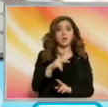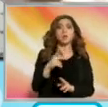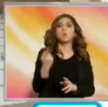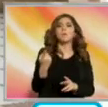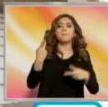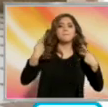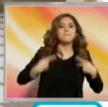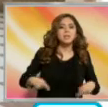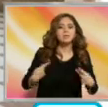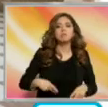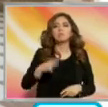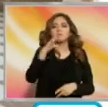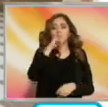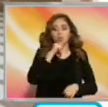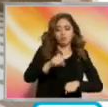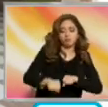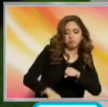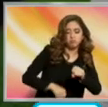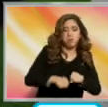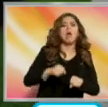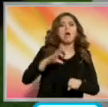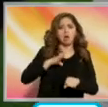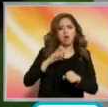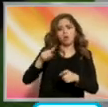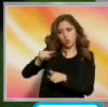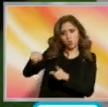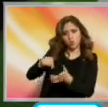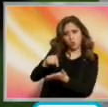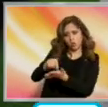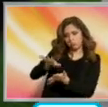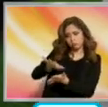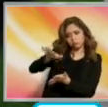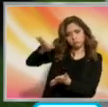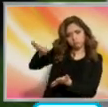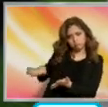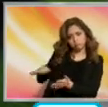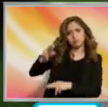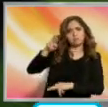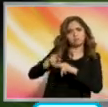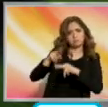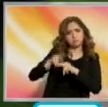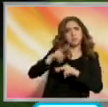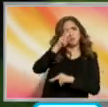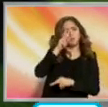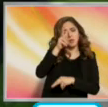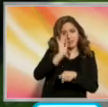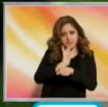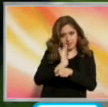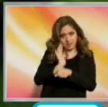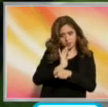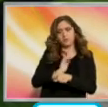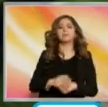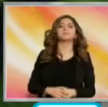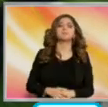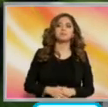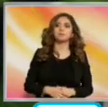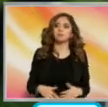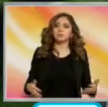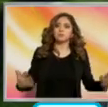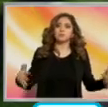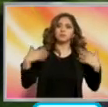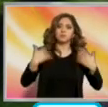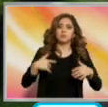no pueda hacerlo en la lancha, también tenemos un lugar, un espacio para sillas. Oye, tenemos que llevar entonces, ahora en enero, yo creo que